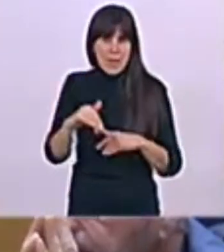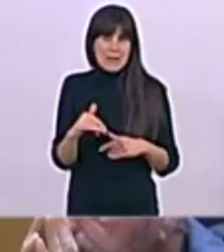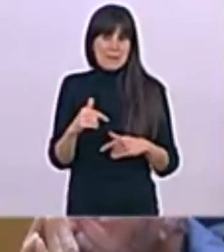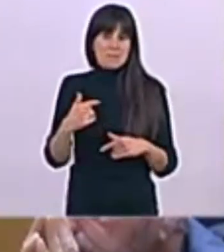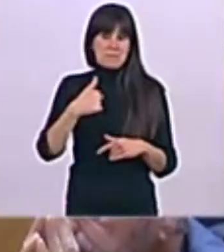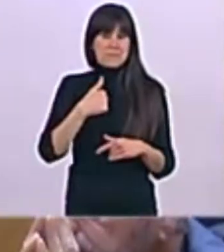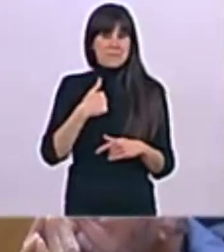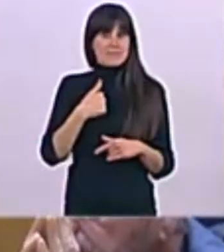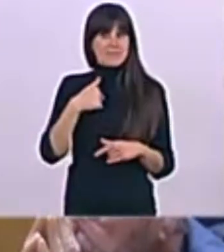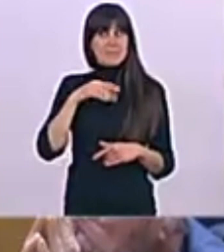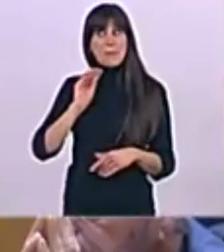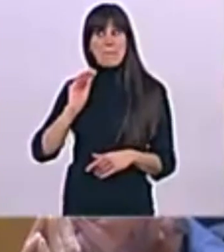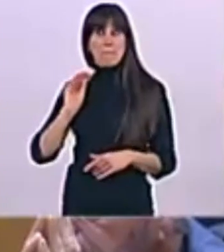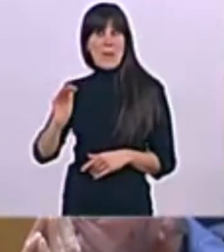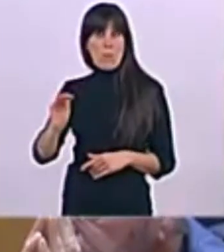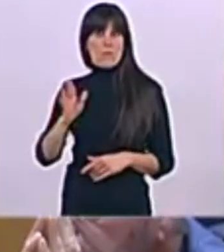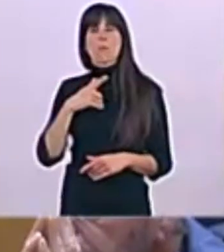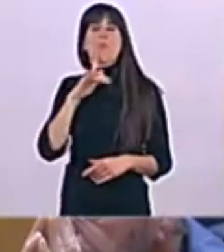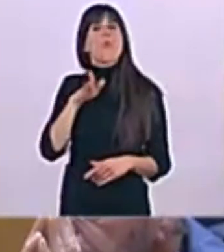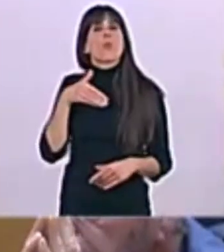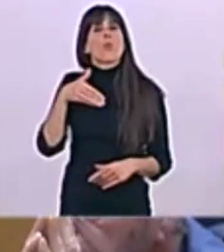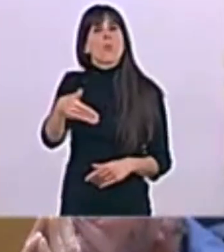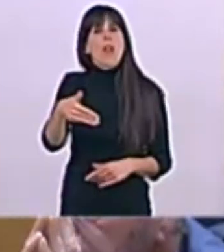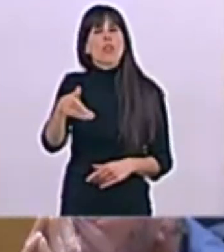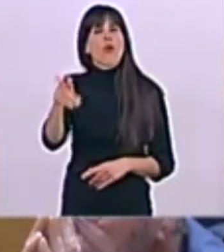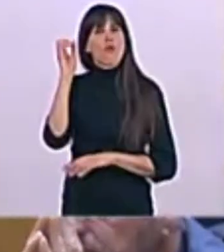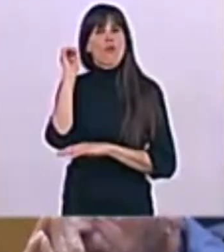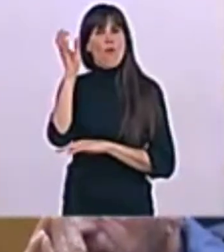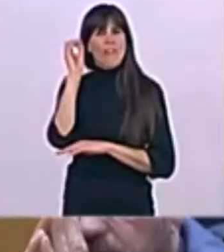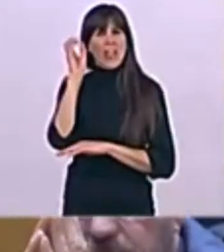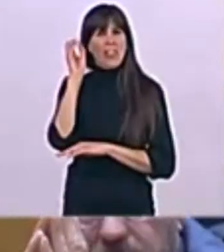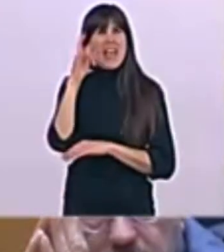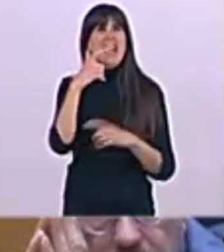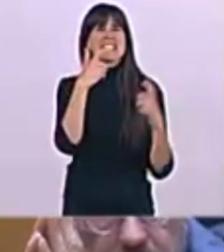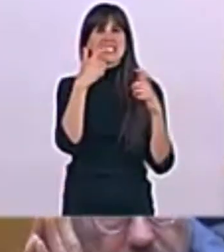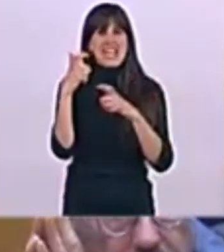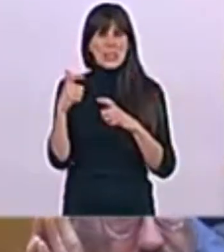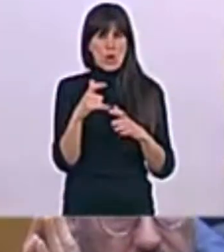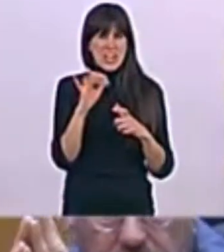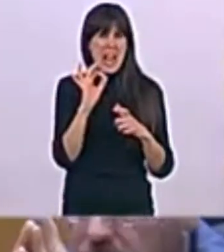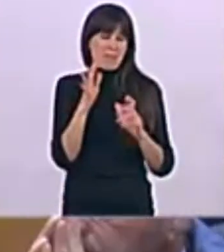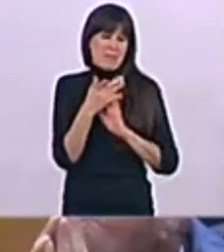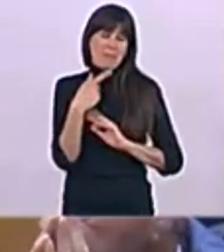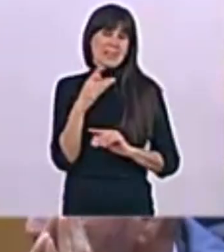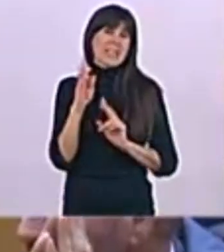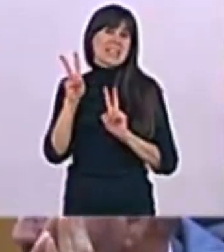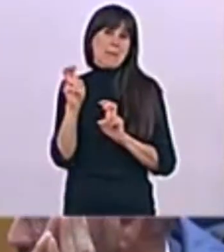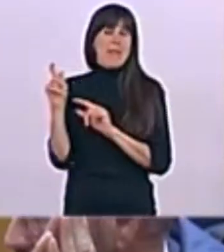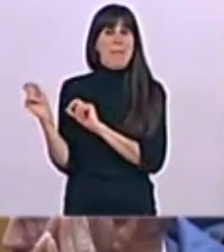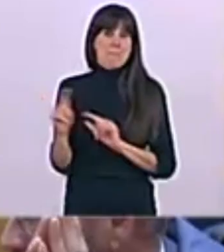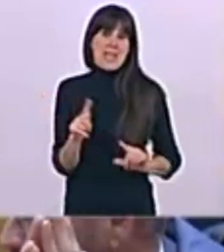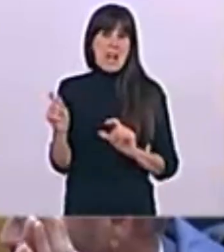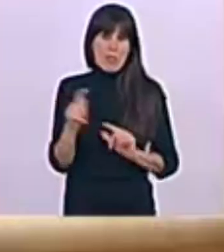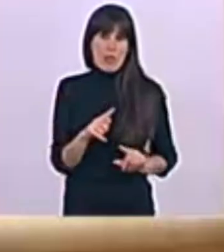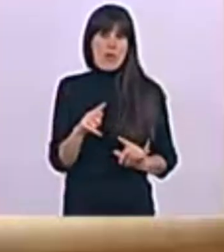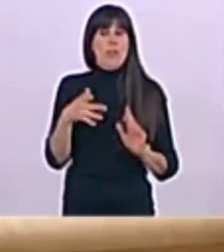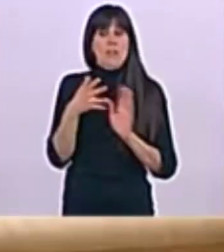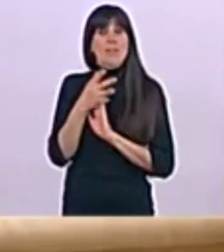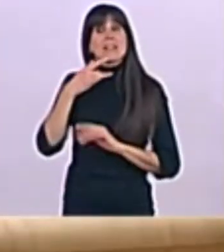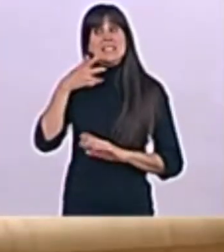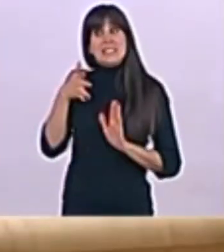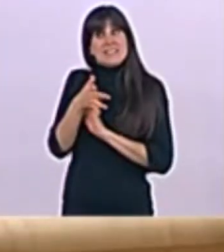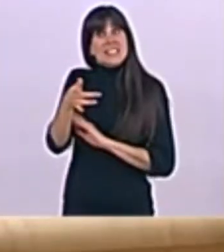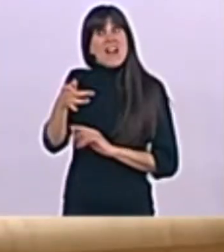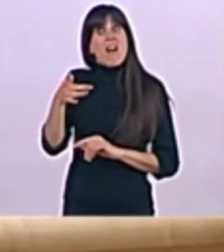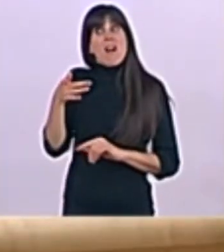conferencia sectorial en inmigración Hemos visto que después de registrar Esa pregunta Ya ha convocado Esa conferencia Para el